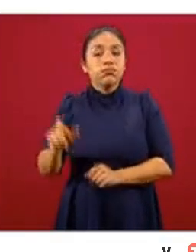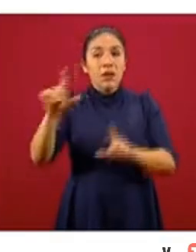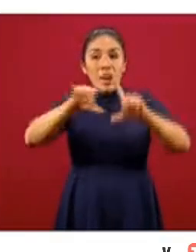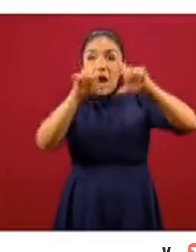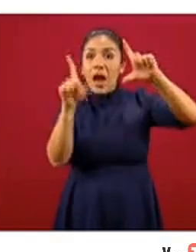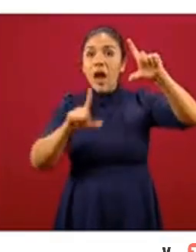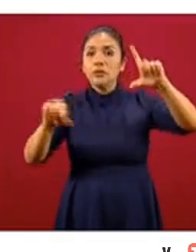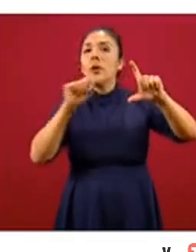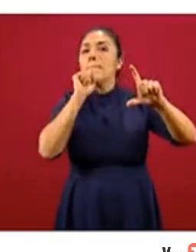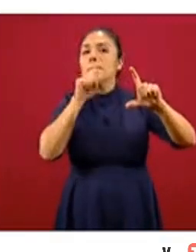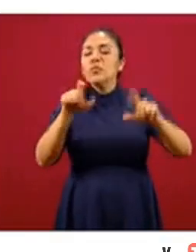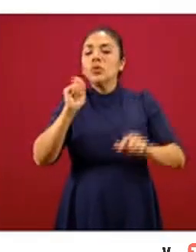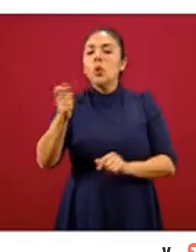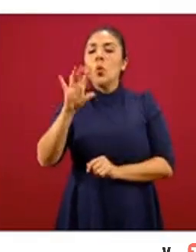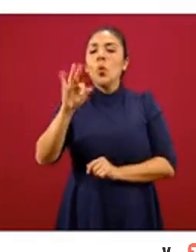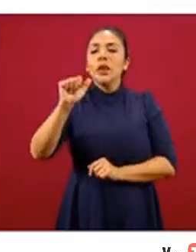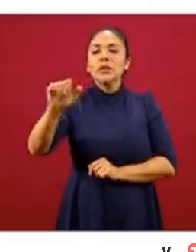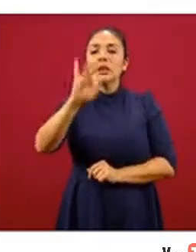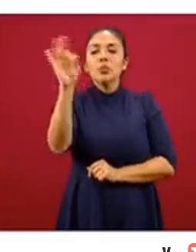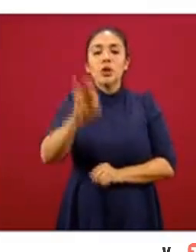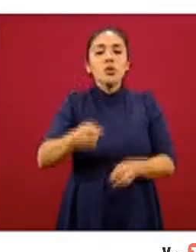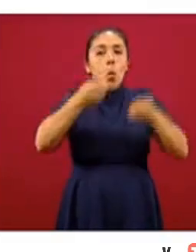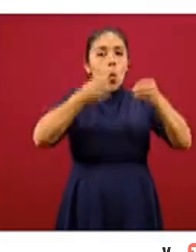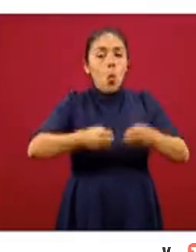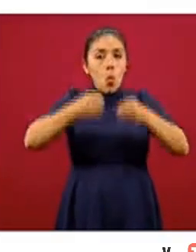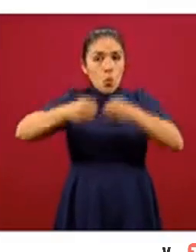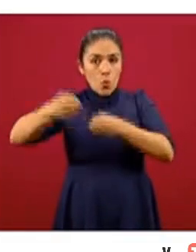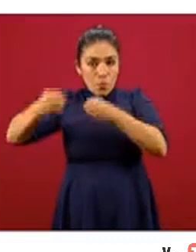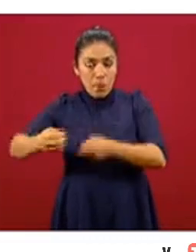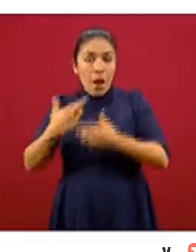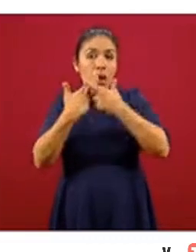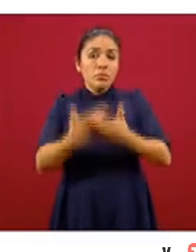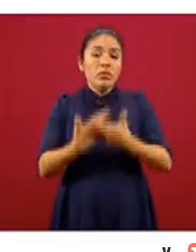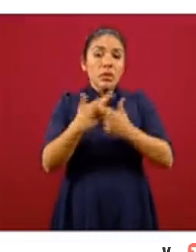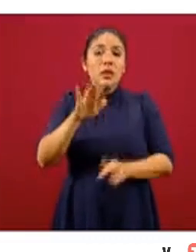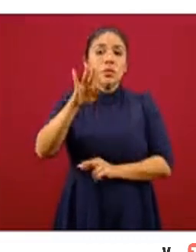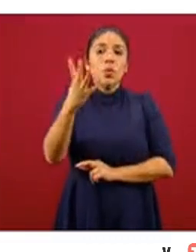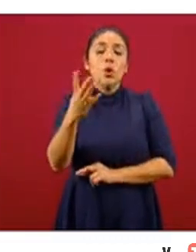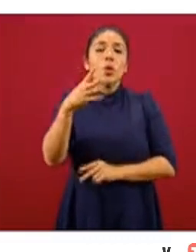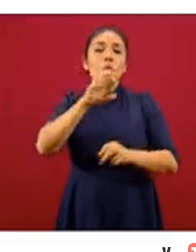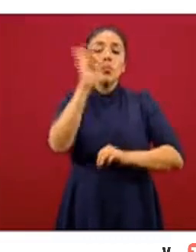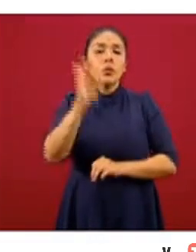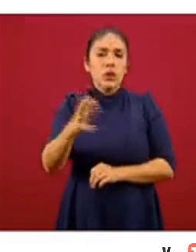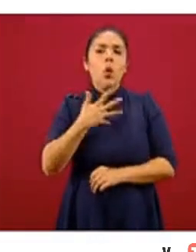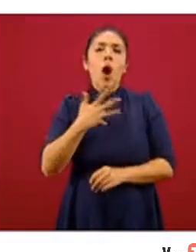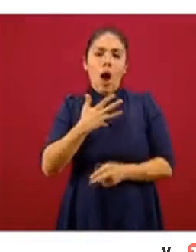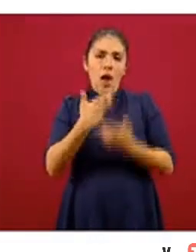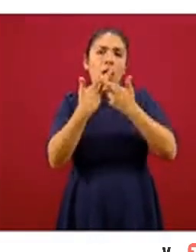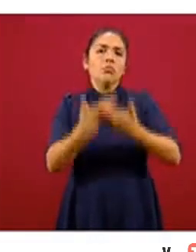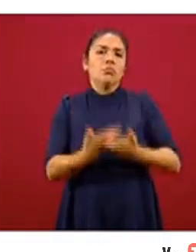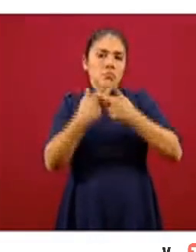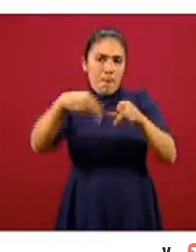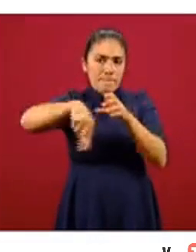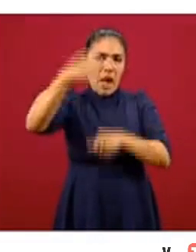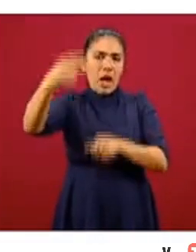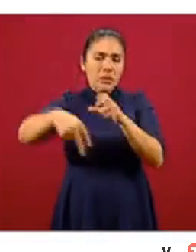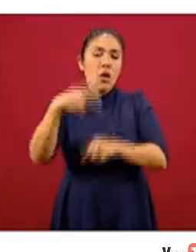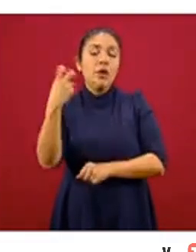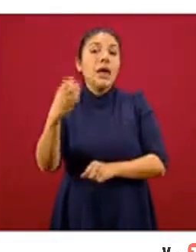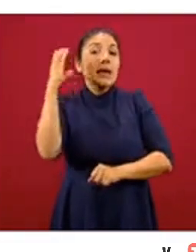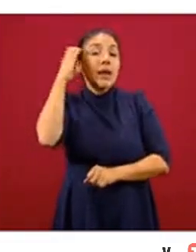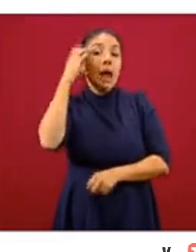dato, 46% de ocupación, el remanente 54% disponibles. Y estas son las camas